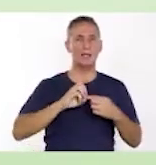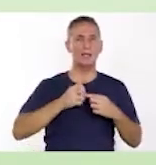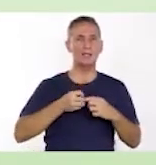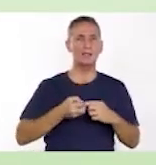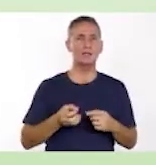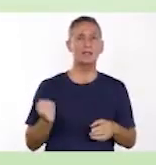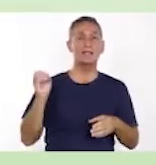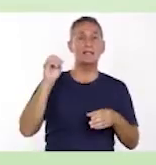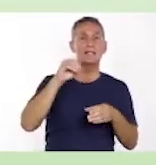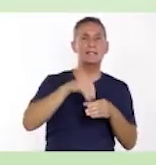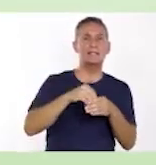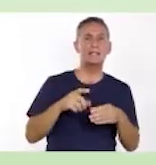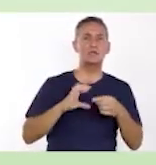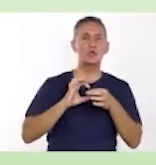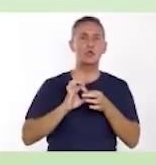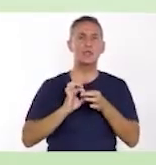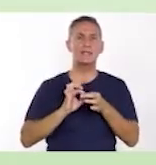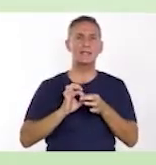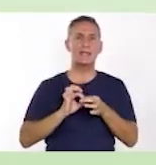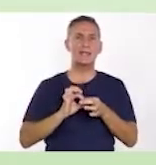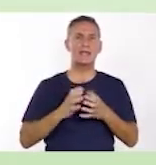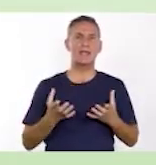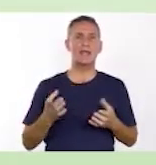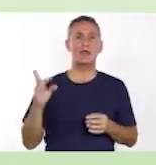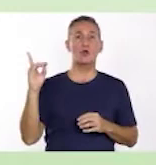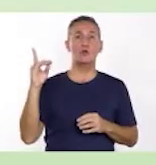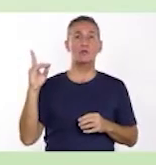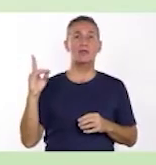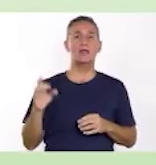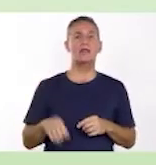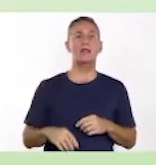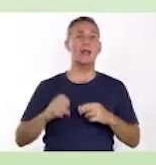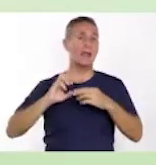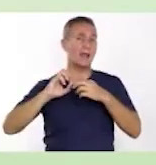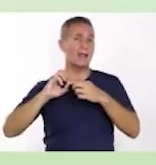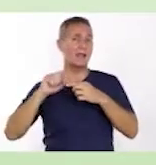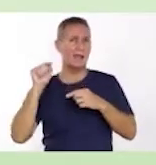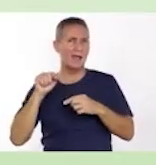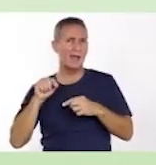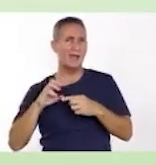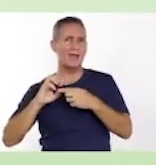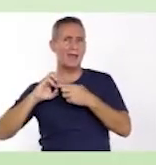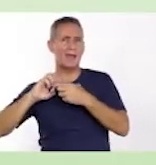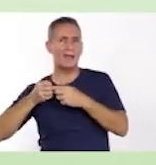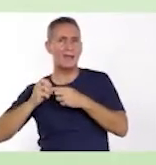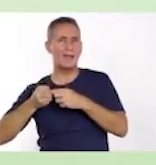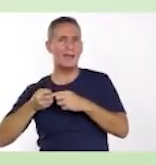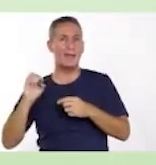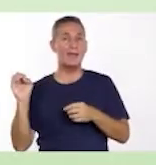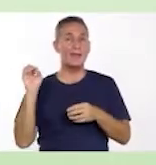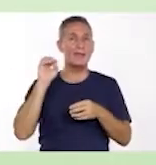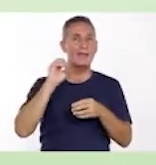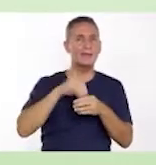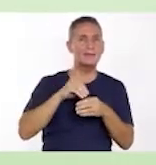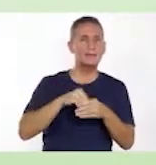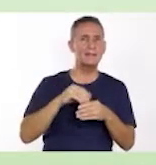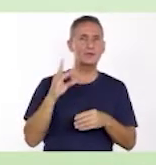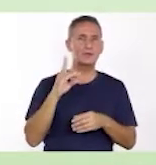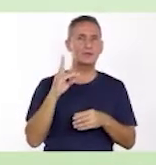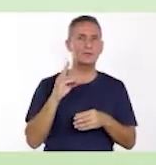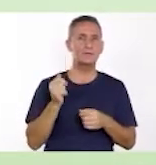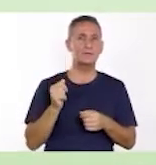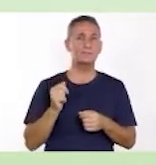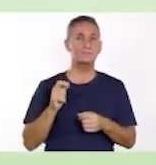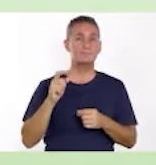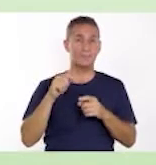dramático. Dentro del género dramático, la comedia. Ustedes saben que dentro del género dramático tenemos